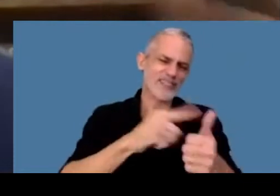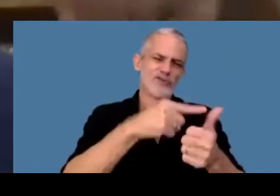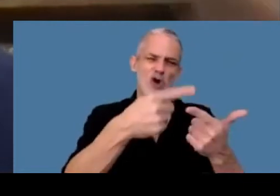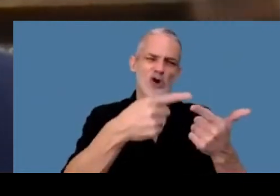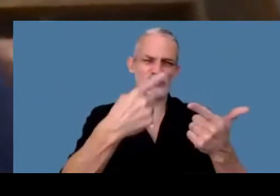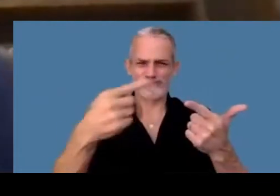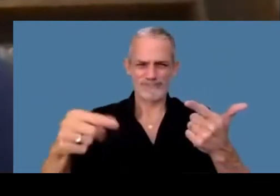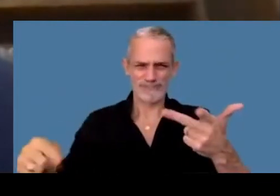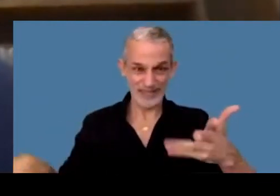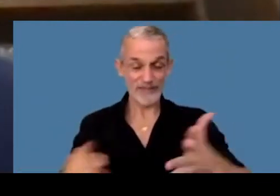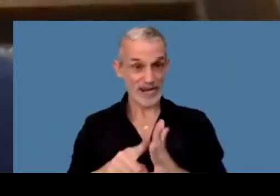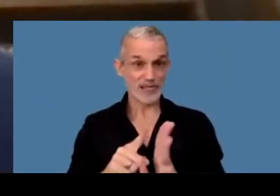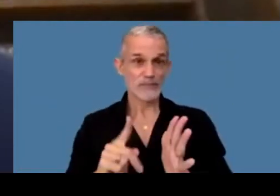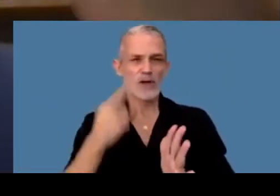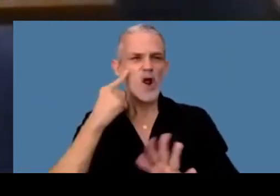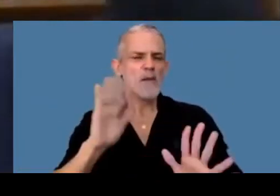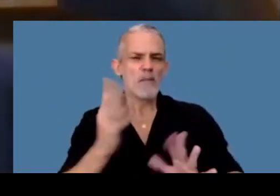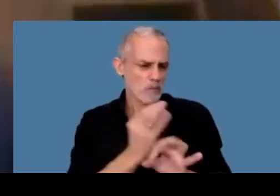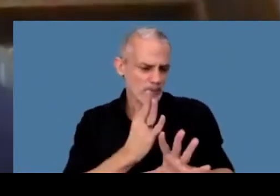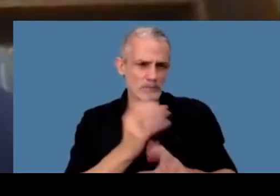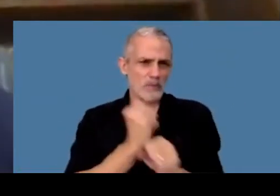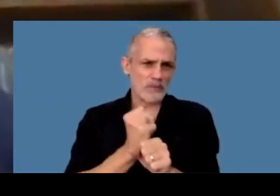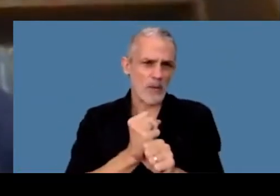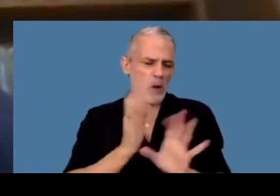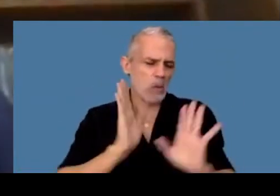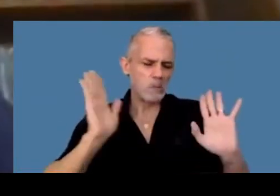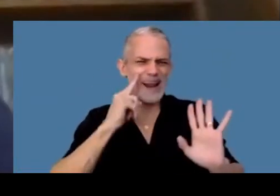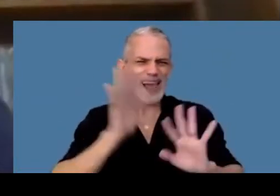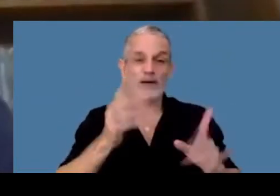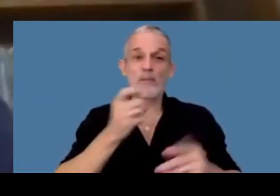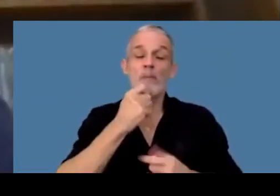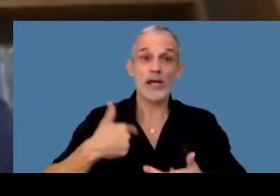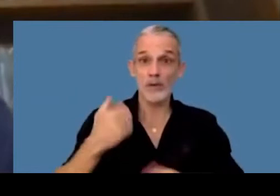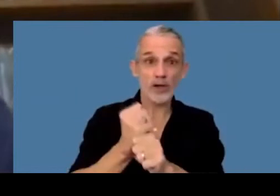la profesión, oficio o categoría. Si yo trabajo en esta actividad,